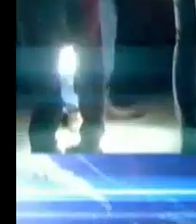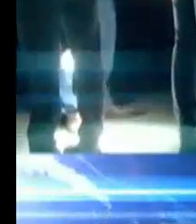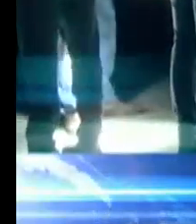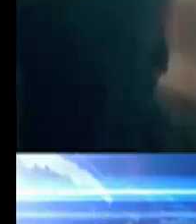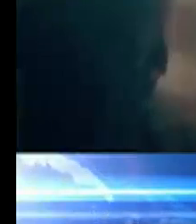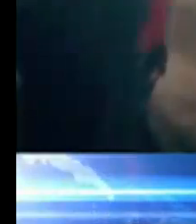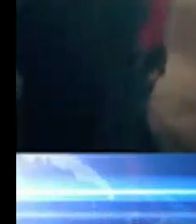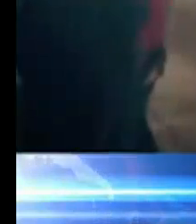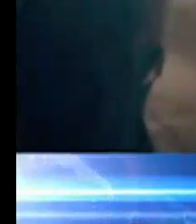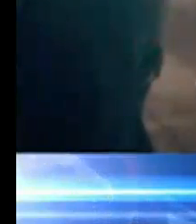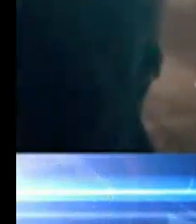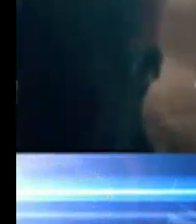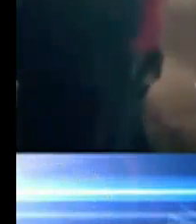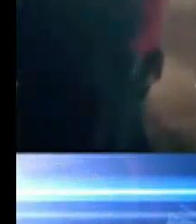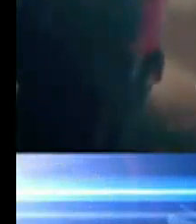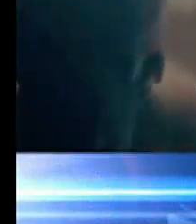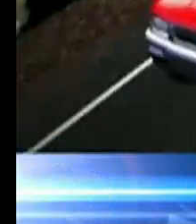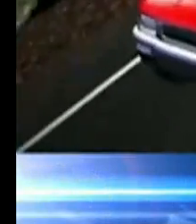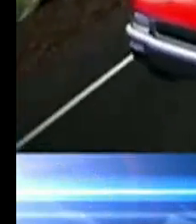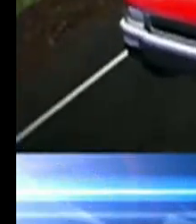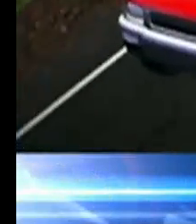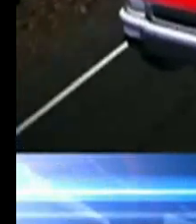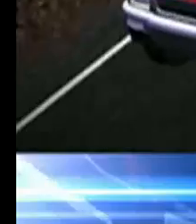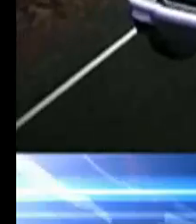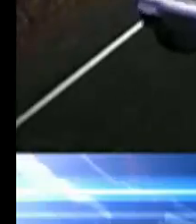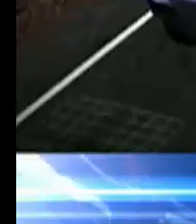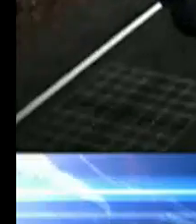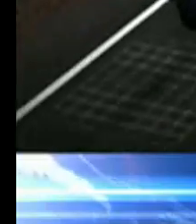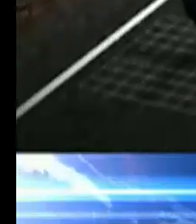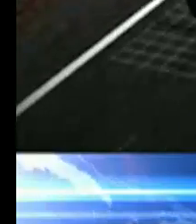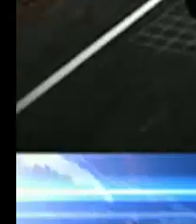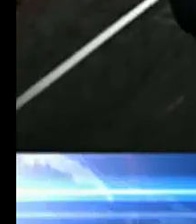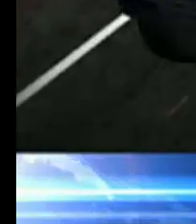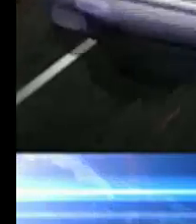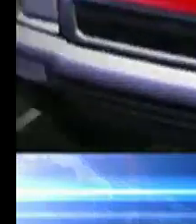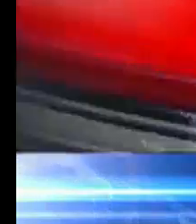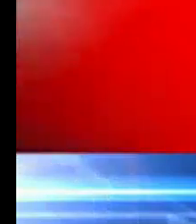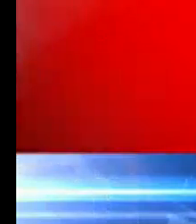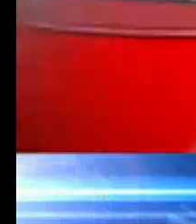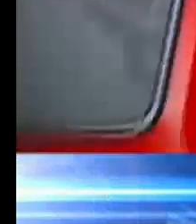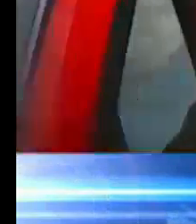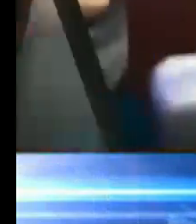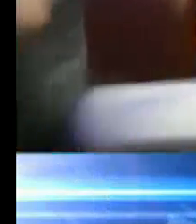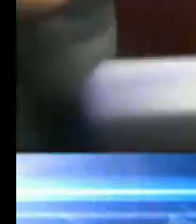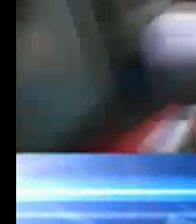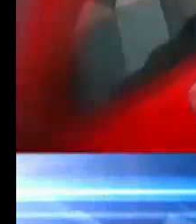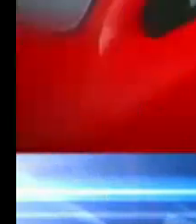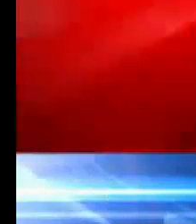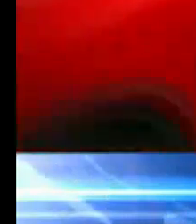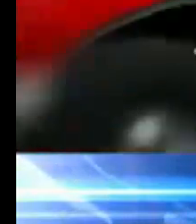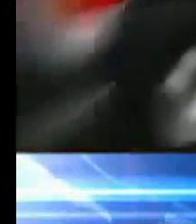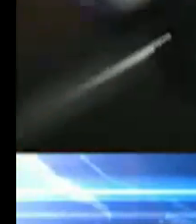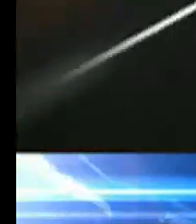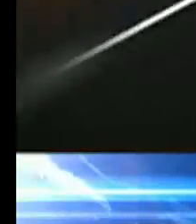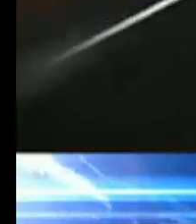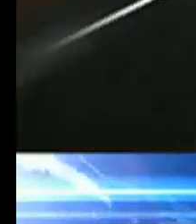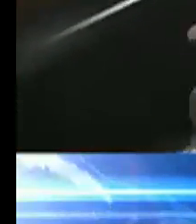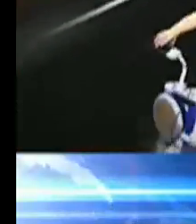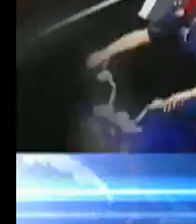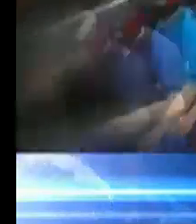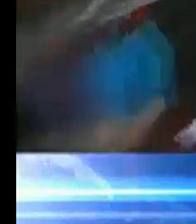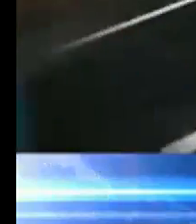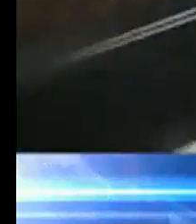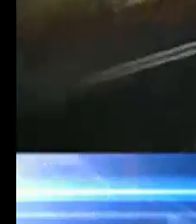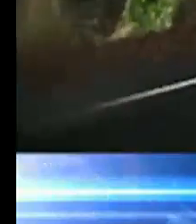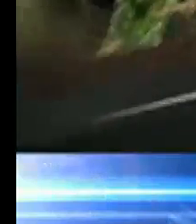Tres muertos y dos heridos en una misma familia tras ser acribillados por presuntos sicarios. El ataque ocurrió cuando las